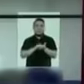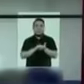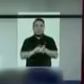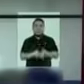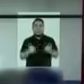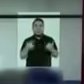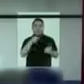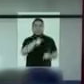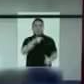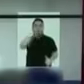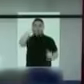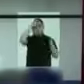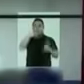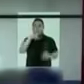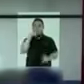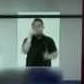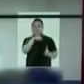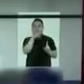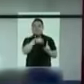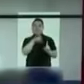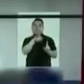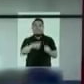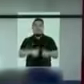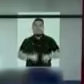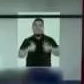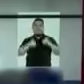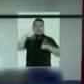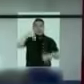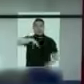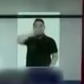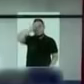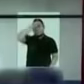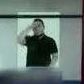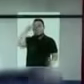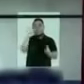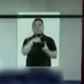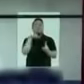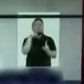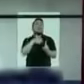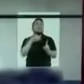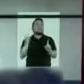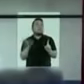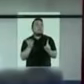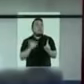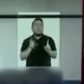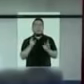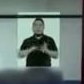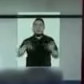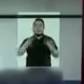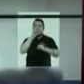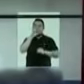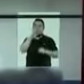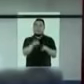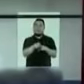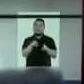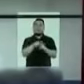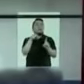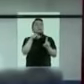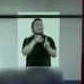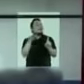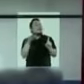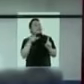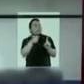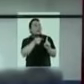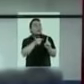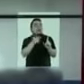con, por dar un ejemplo, los miembros de mesa? La señora dijo una barbaridad así. Ah, ¿y cómo vas a hacer? ¿Vas a hacer cola con